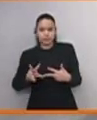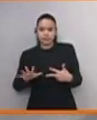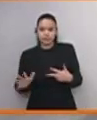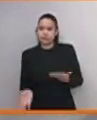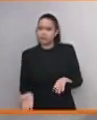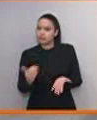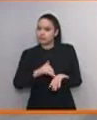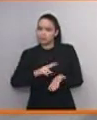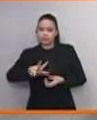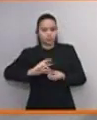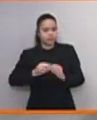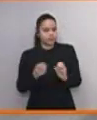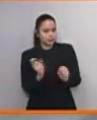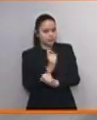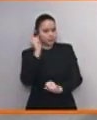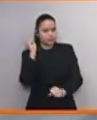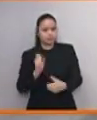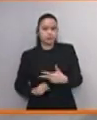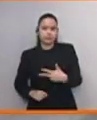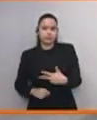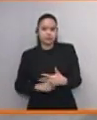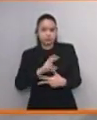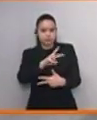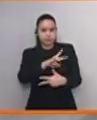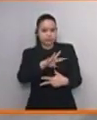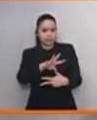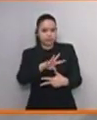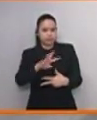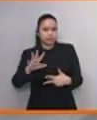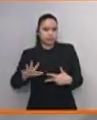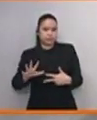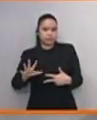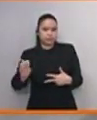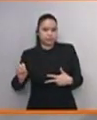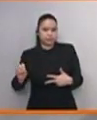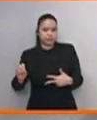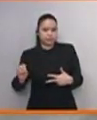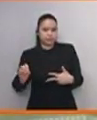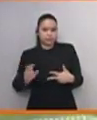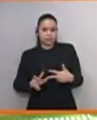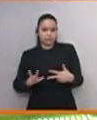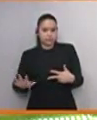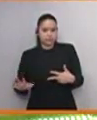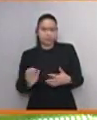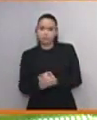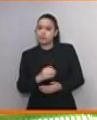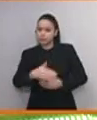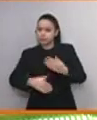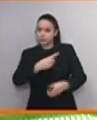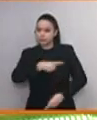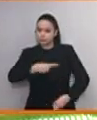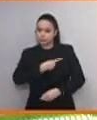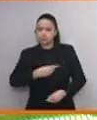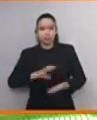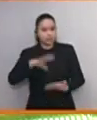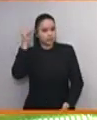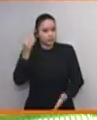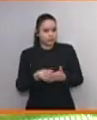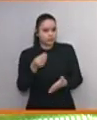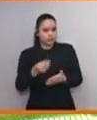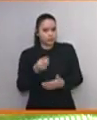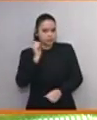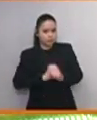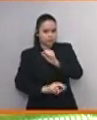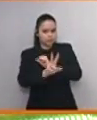35. Reitero los tres números ganadores, 24, 50 y 35. Continuamos la diversión multiplicando tu